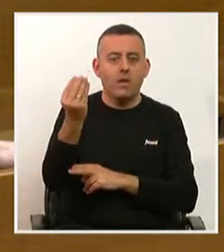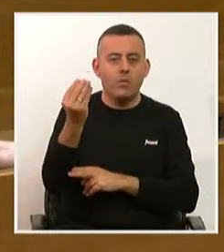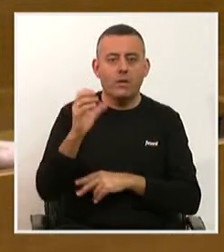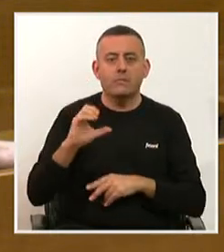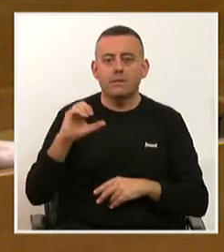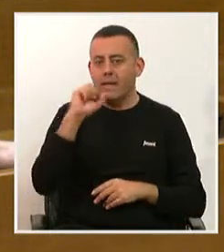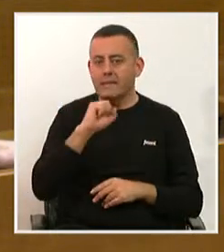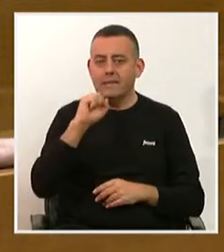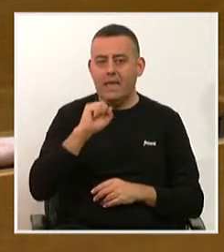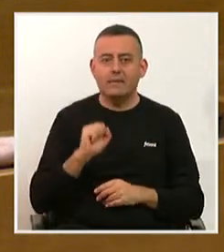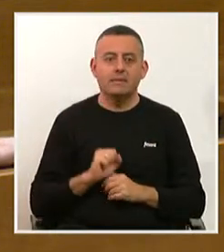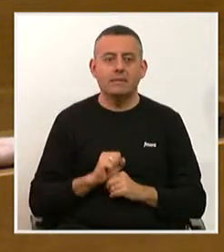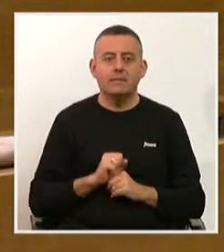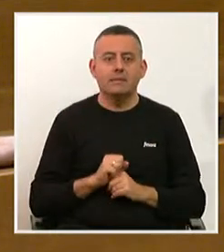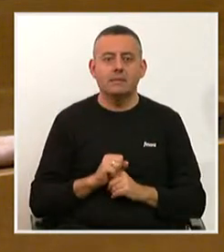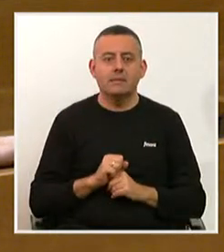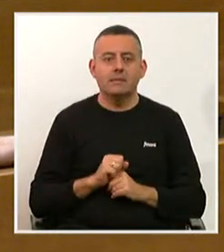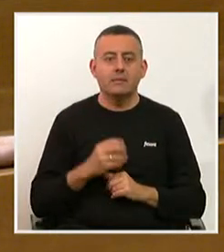que